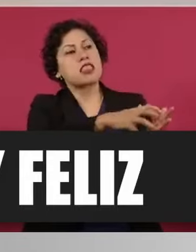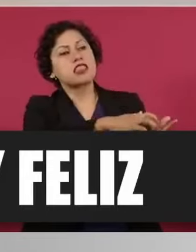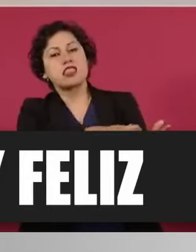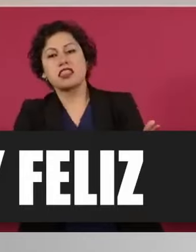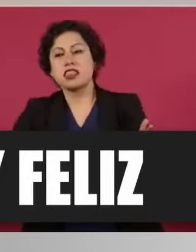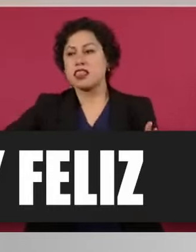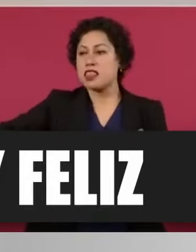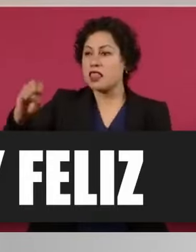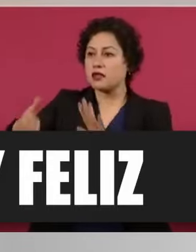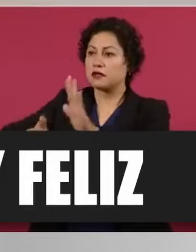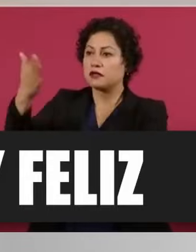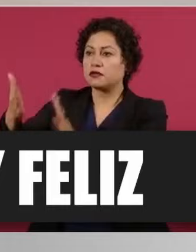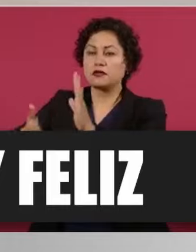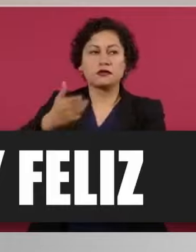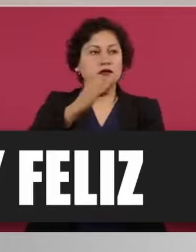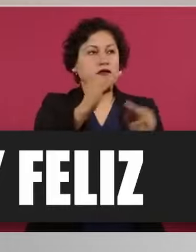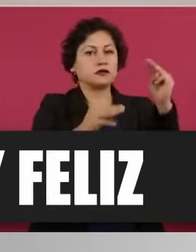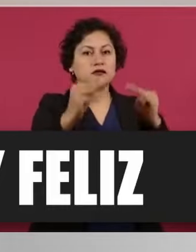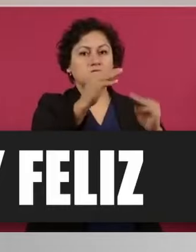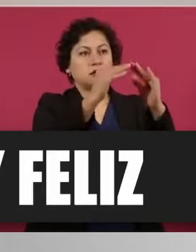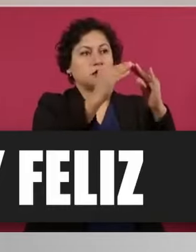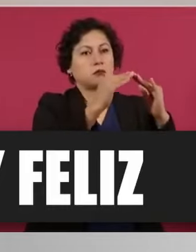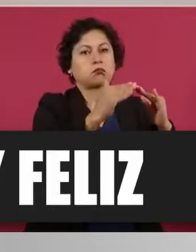repente, en un cerro